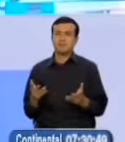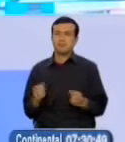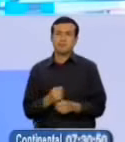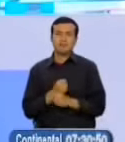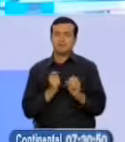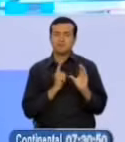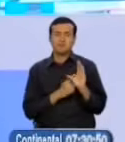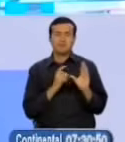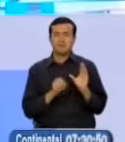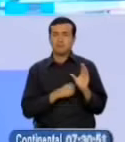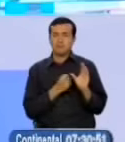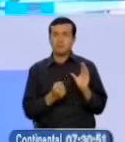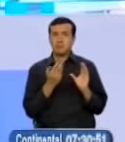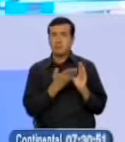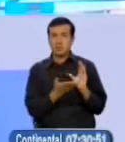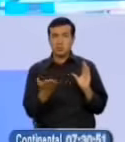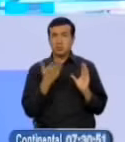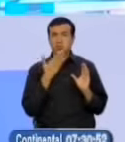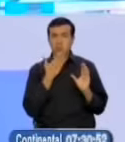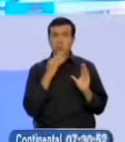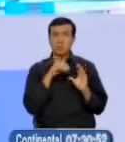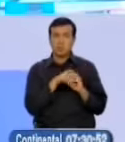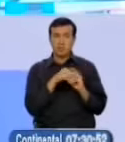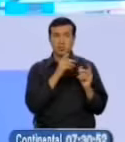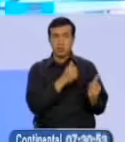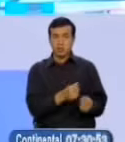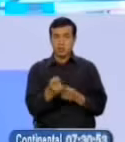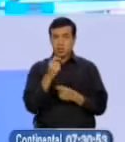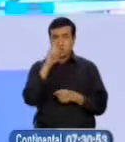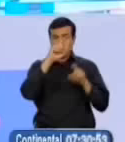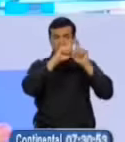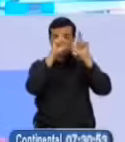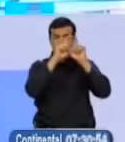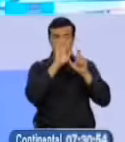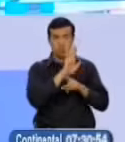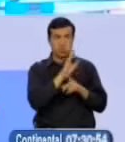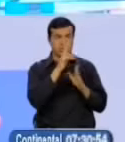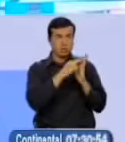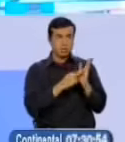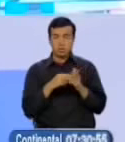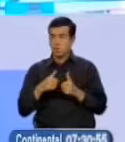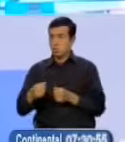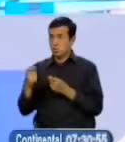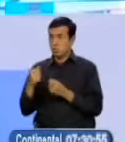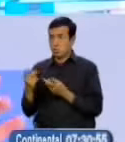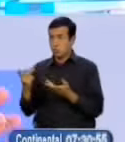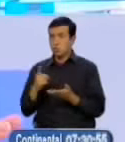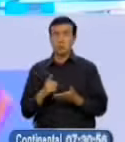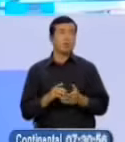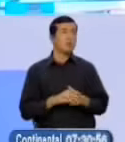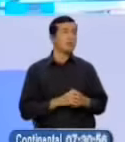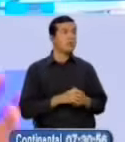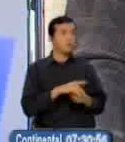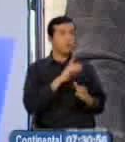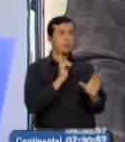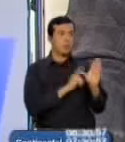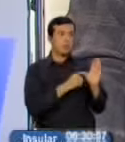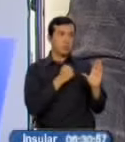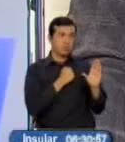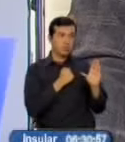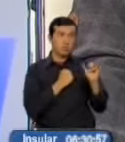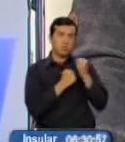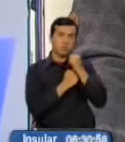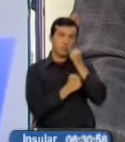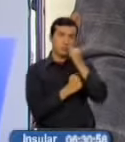patrimonio, porque se deberían estar estipulados dentro de los egresos que tienen las empresas. A ver, vamos por las parte. Empresas. Pero evidentemente el patrimonio le da